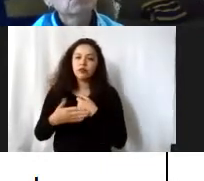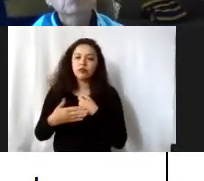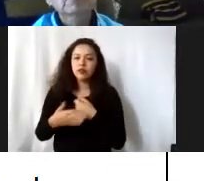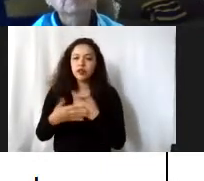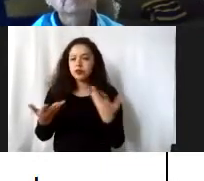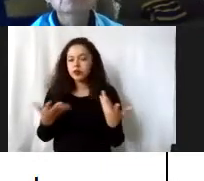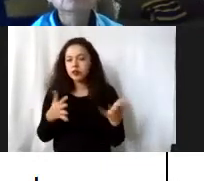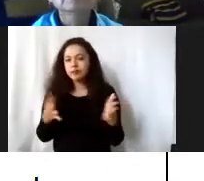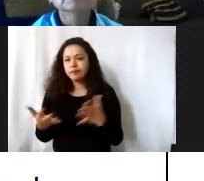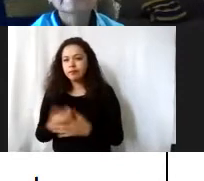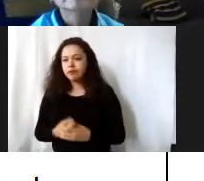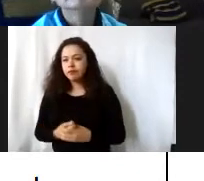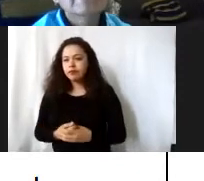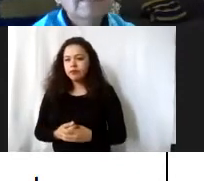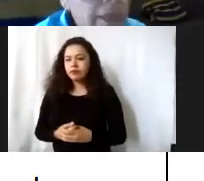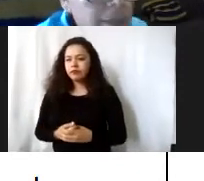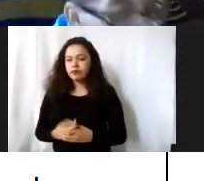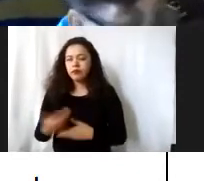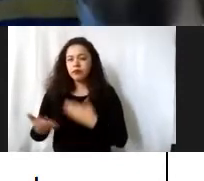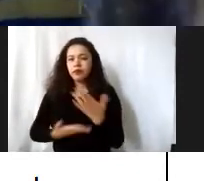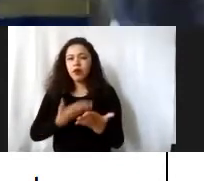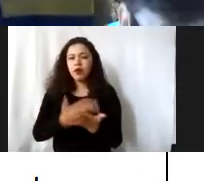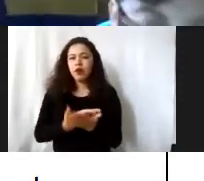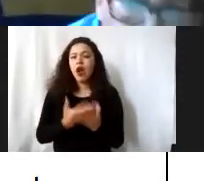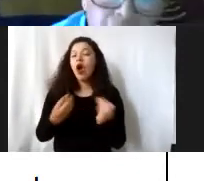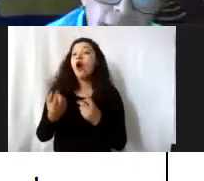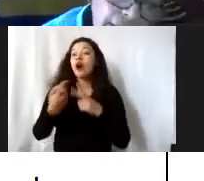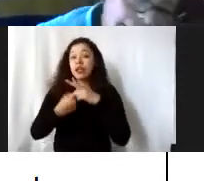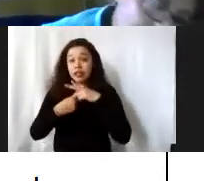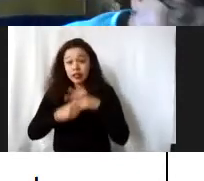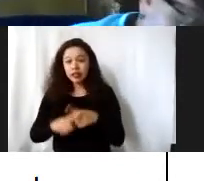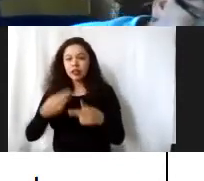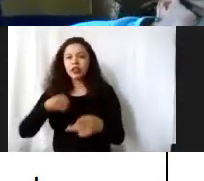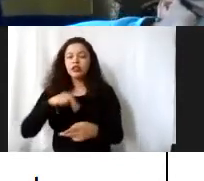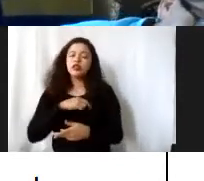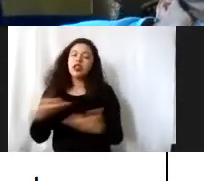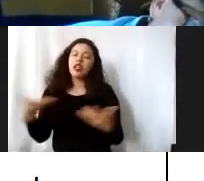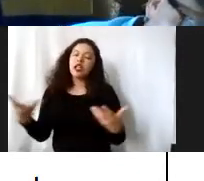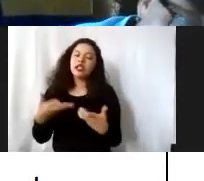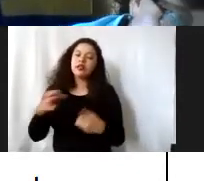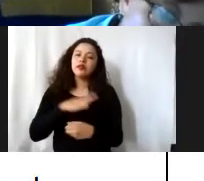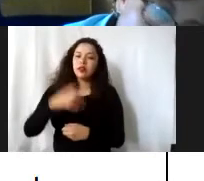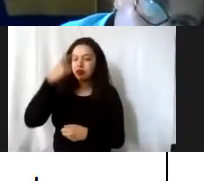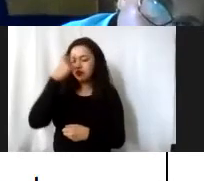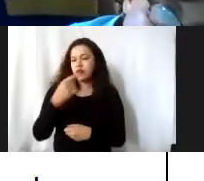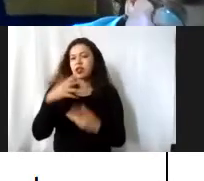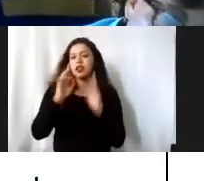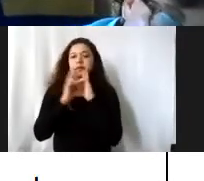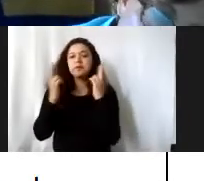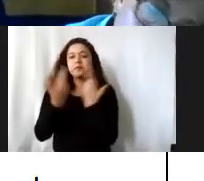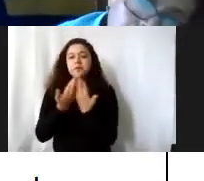no aportes, de algunas iniciativas que podamos generar en estas sesiones, es que